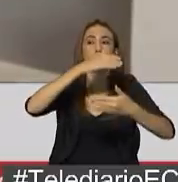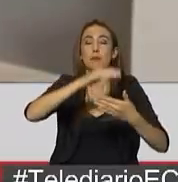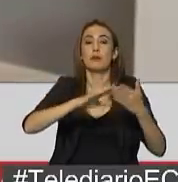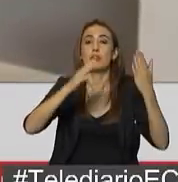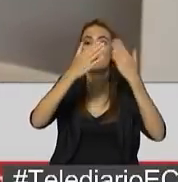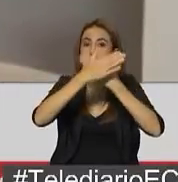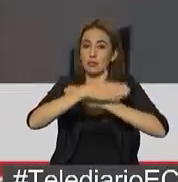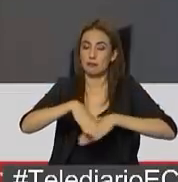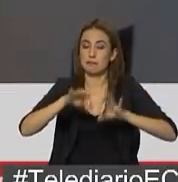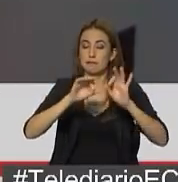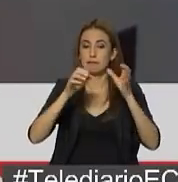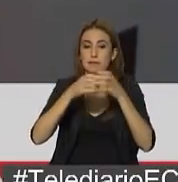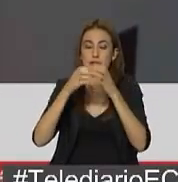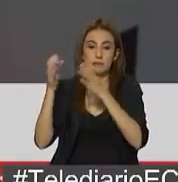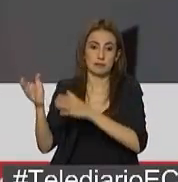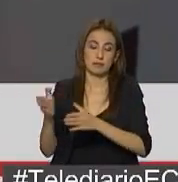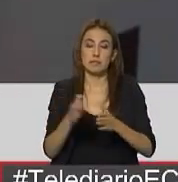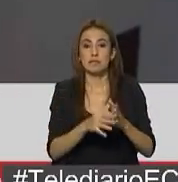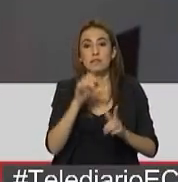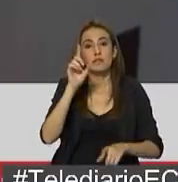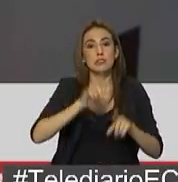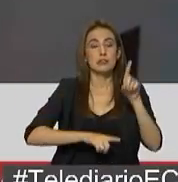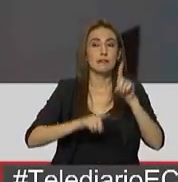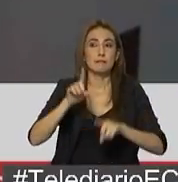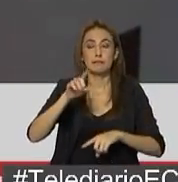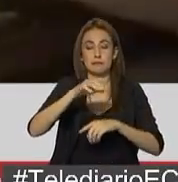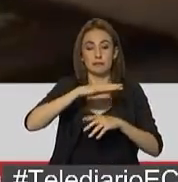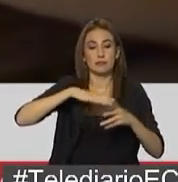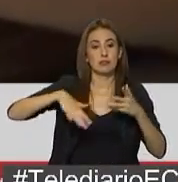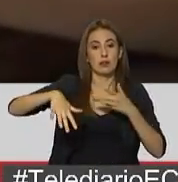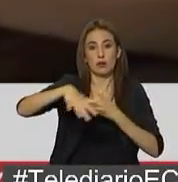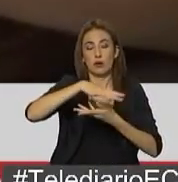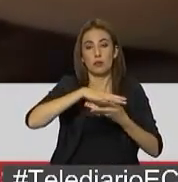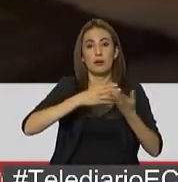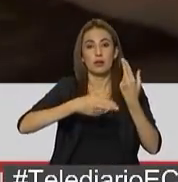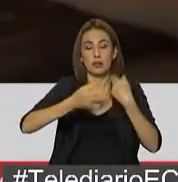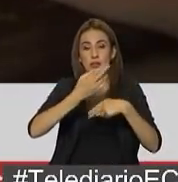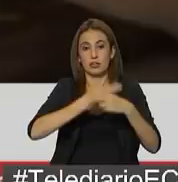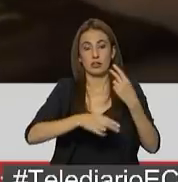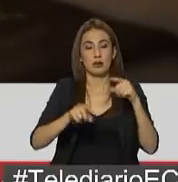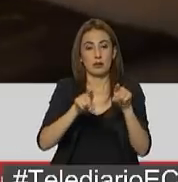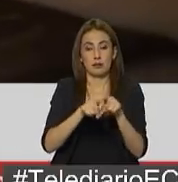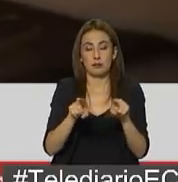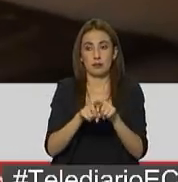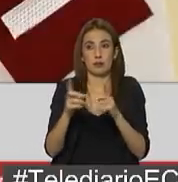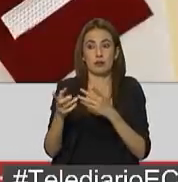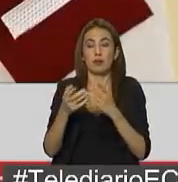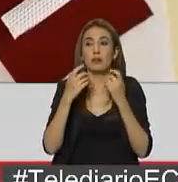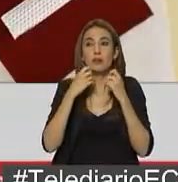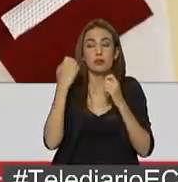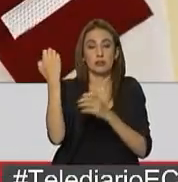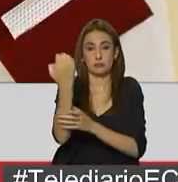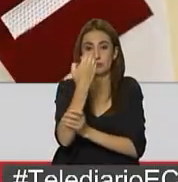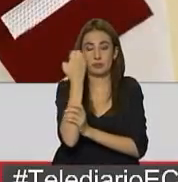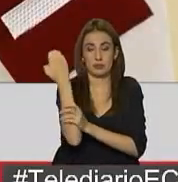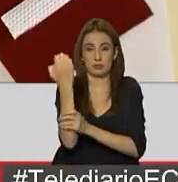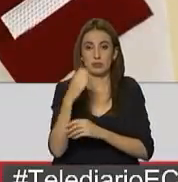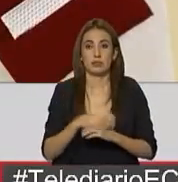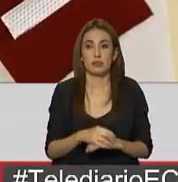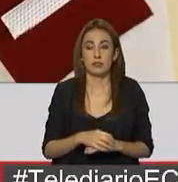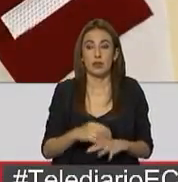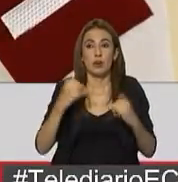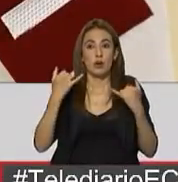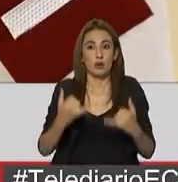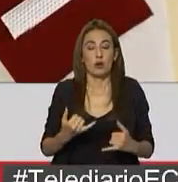sin asistencia presencial de los servidores públicos, priorizando el teletrabajo, como ha ocurrido durante toda esta emergencia sanitaria. Creo que ha sido